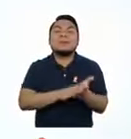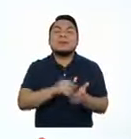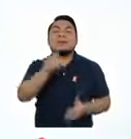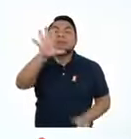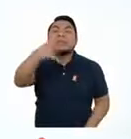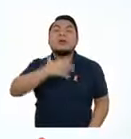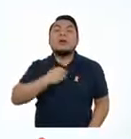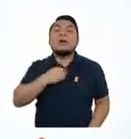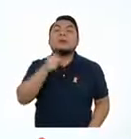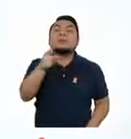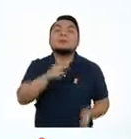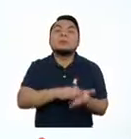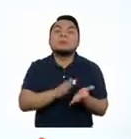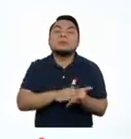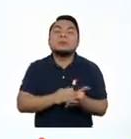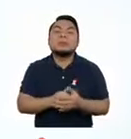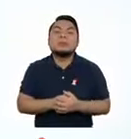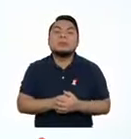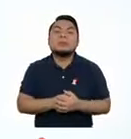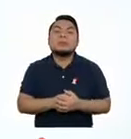5 años.